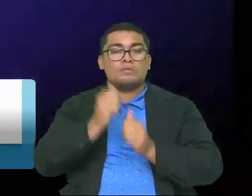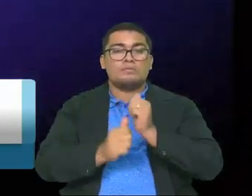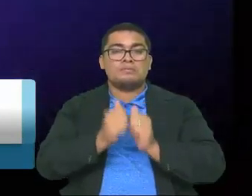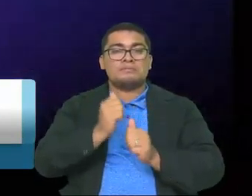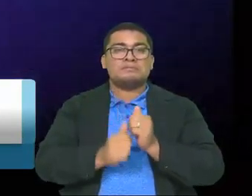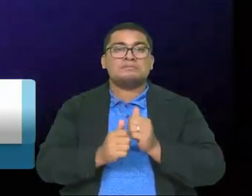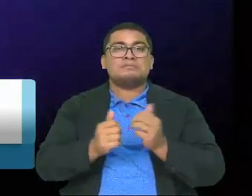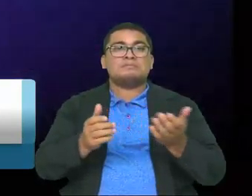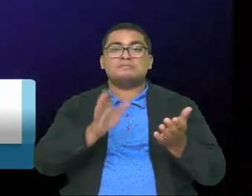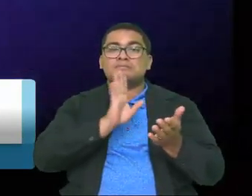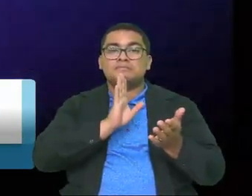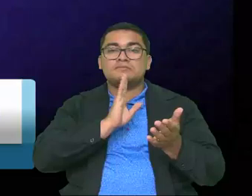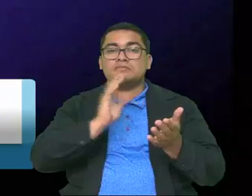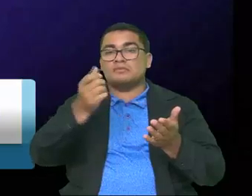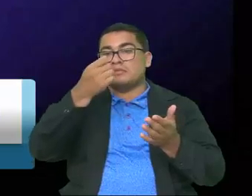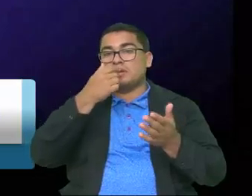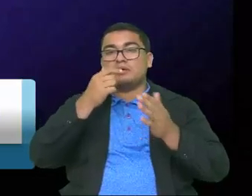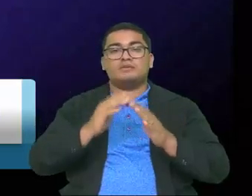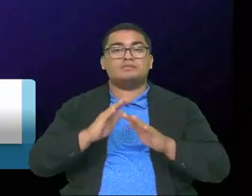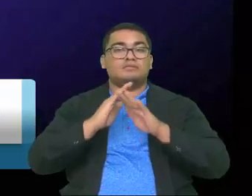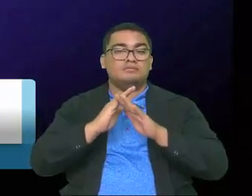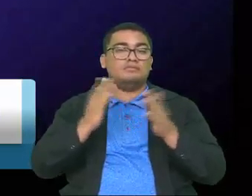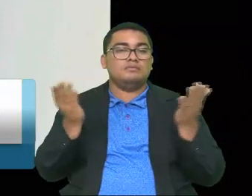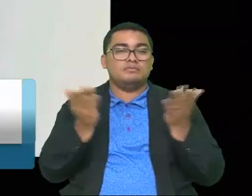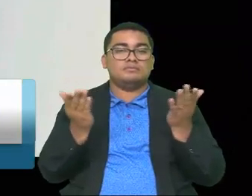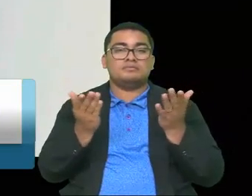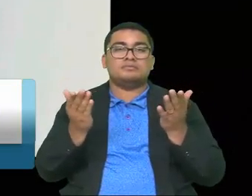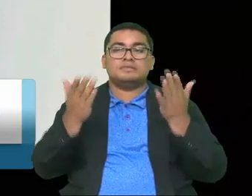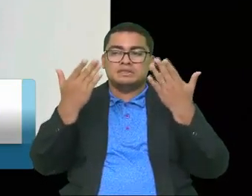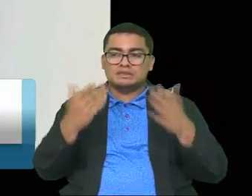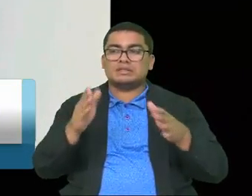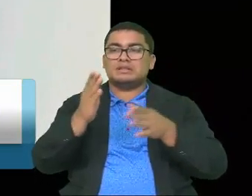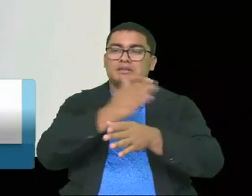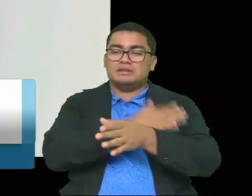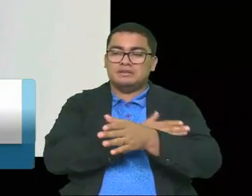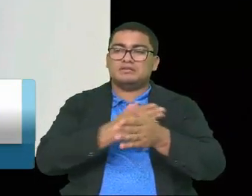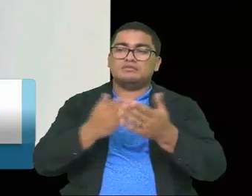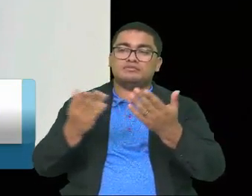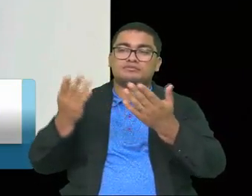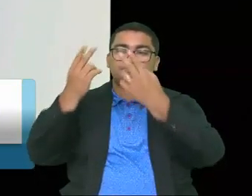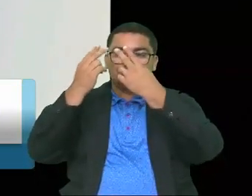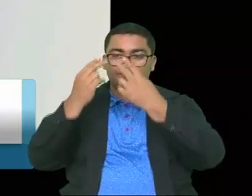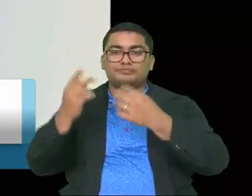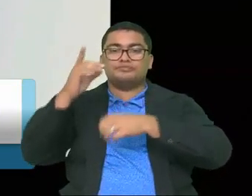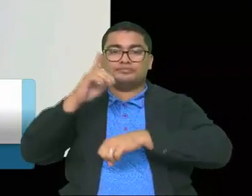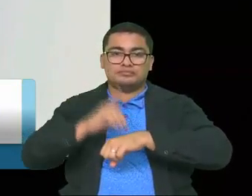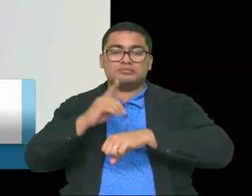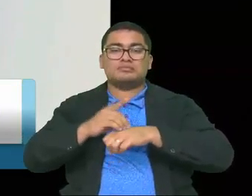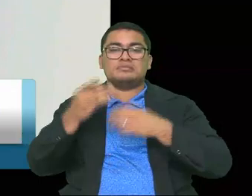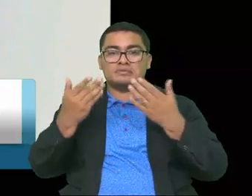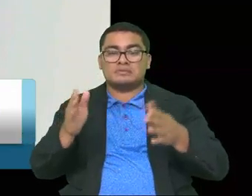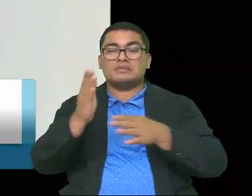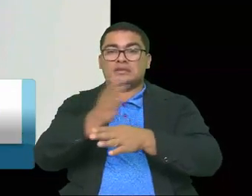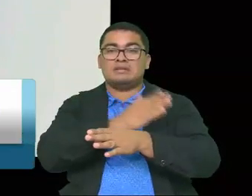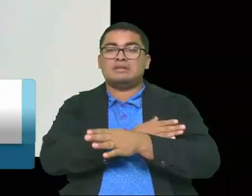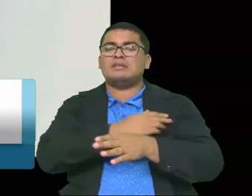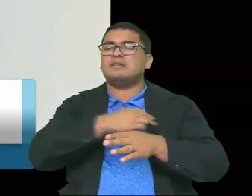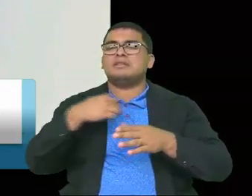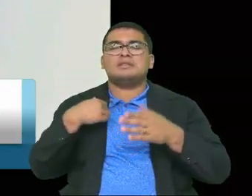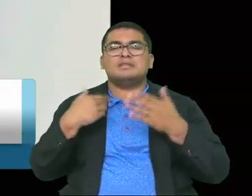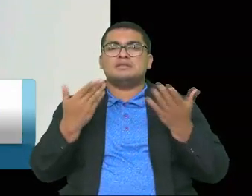problema inmunológico. Entonces el abordaje, como le mencionaba, tiene que ser multidisciplinario. En este caso, tratar la causa de lo que le